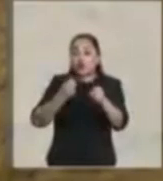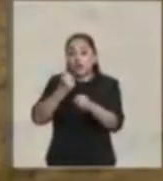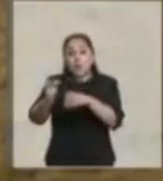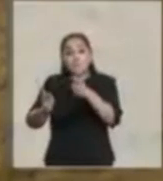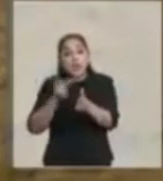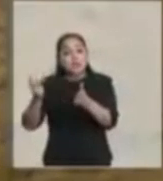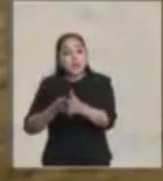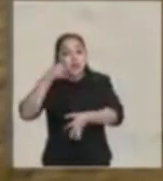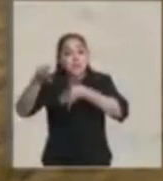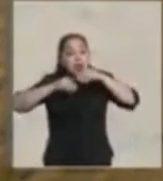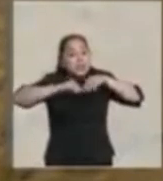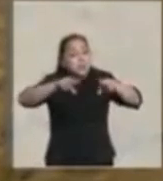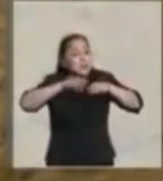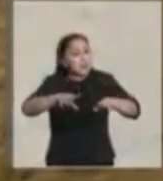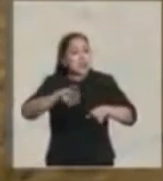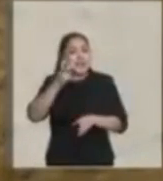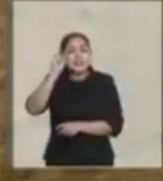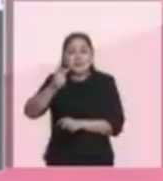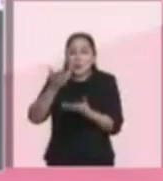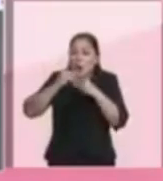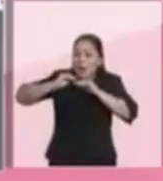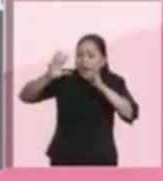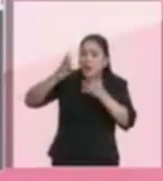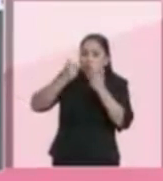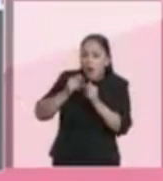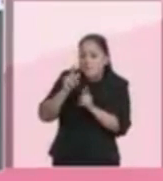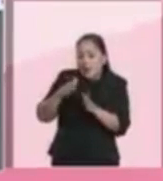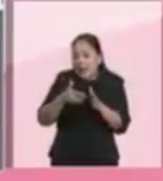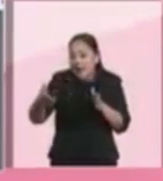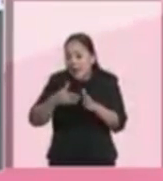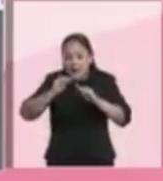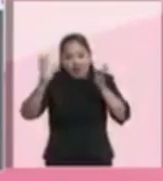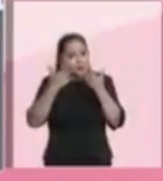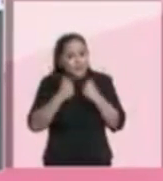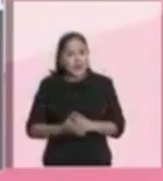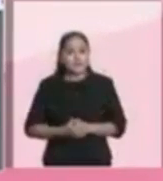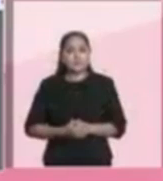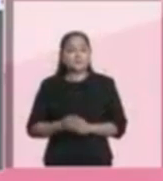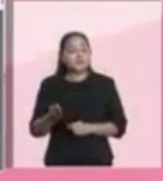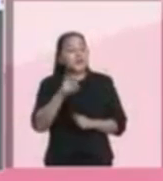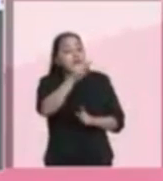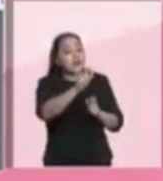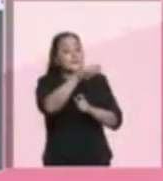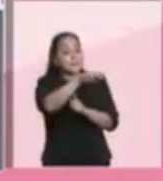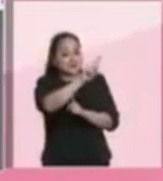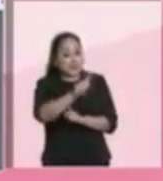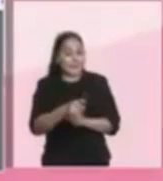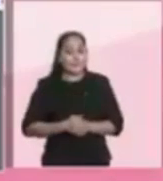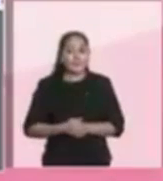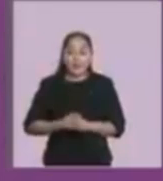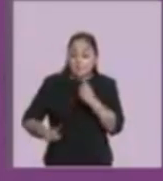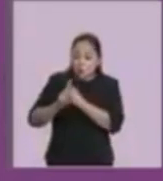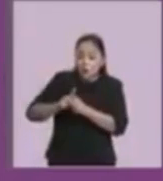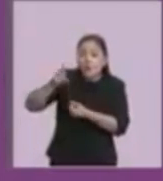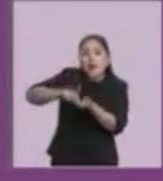país poca certidumbre y poca capacidad de planear. Margarita Zavala. El problema de la democracia no es si hay o no revocación,